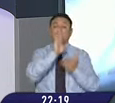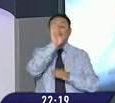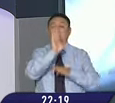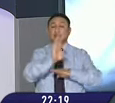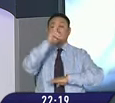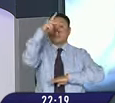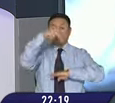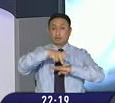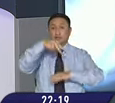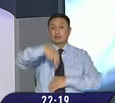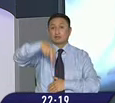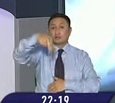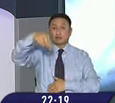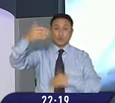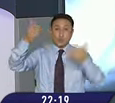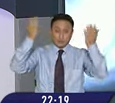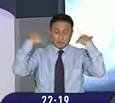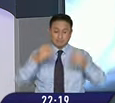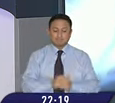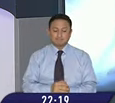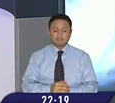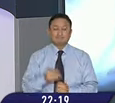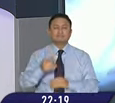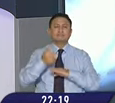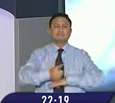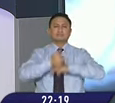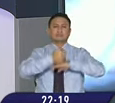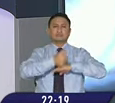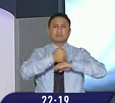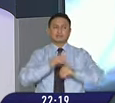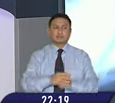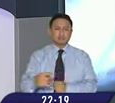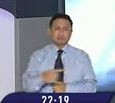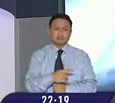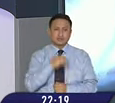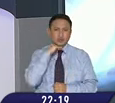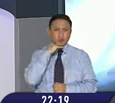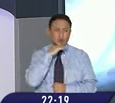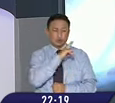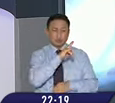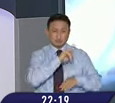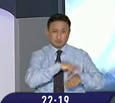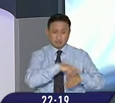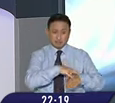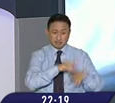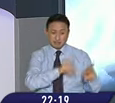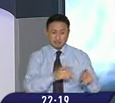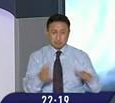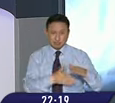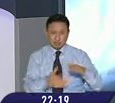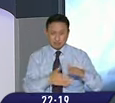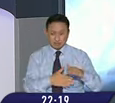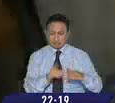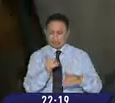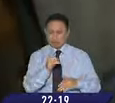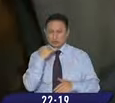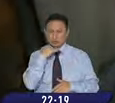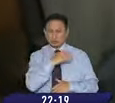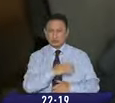Popular, noroeste de Guayaquil. Según las autoridades, no había higiene en los baños ni en la preparación de alimentos.